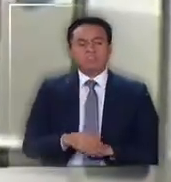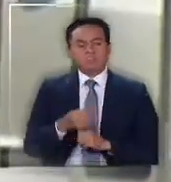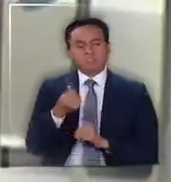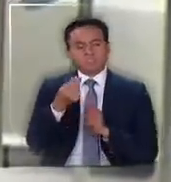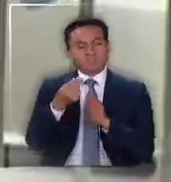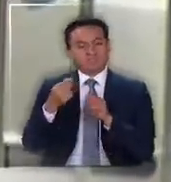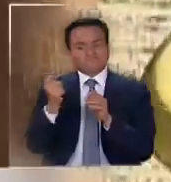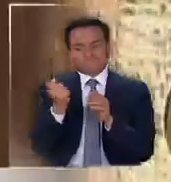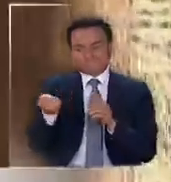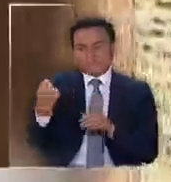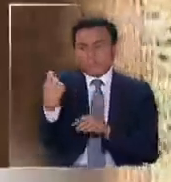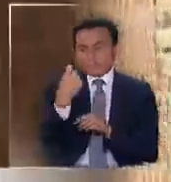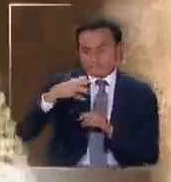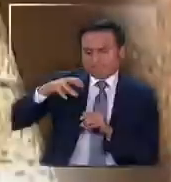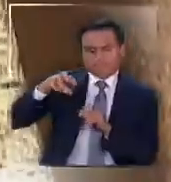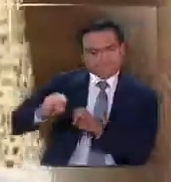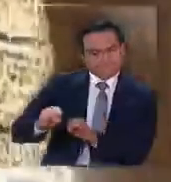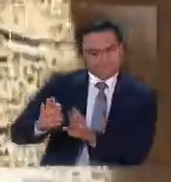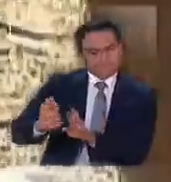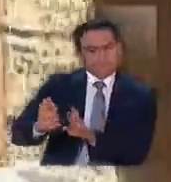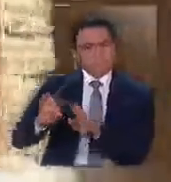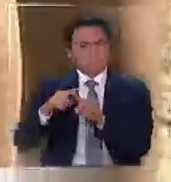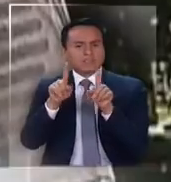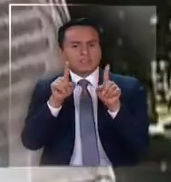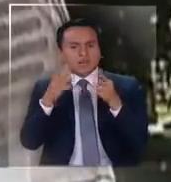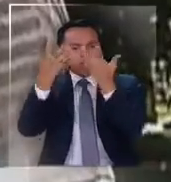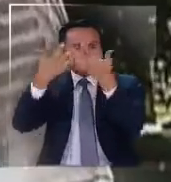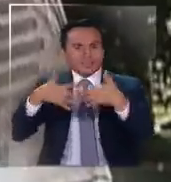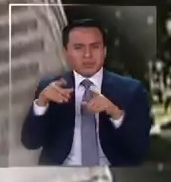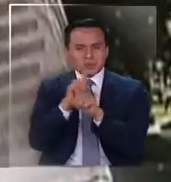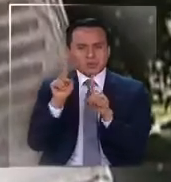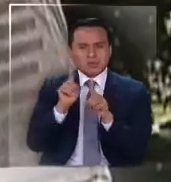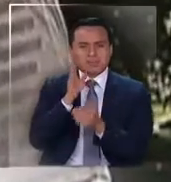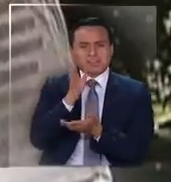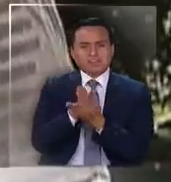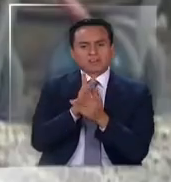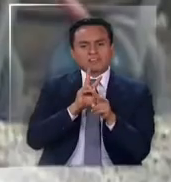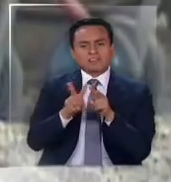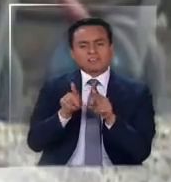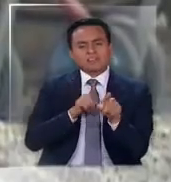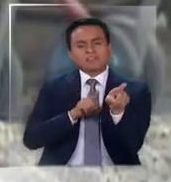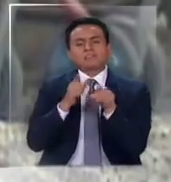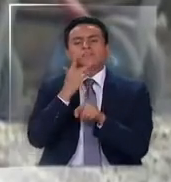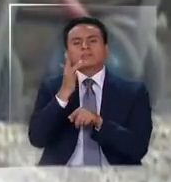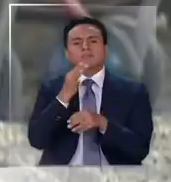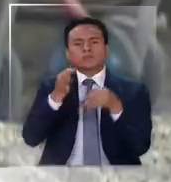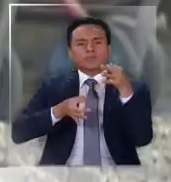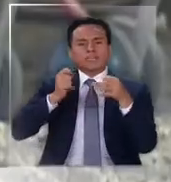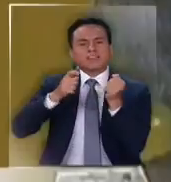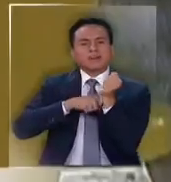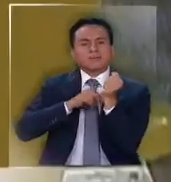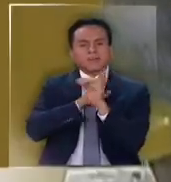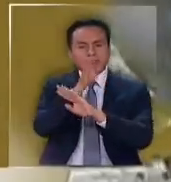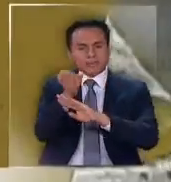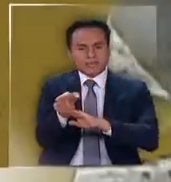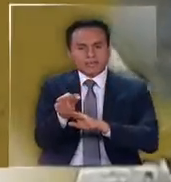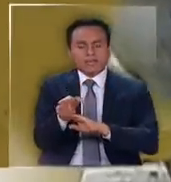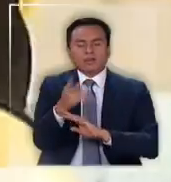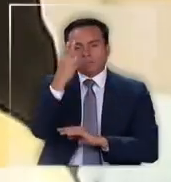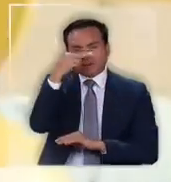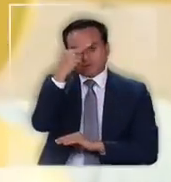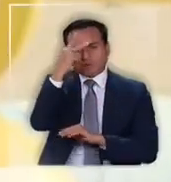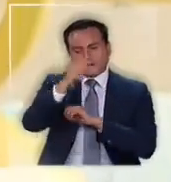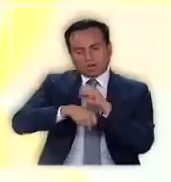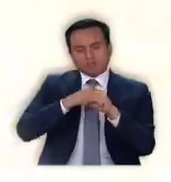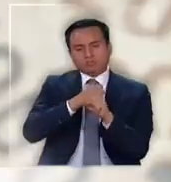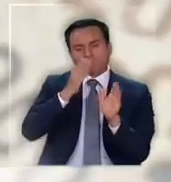por alimento, a diferencia de las otras retenciones, no es automática. Se debe hacer un simple trámite en el Tribunal de Familia, eso sí, en marzo de